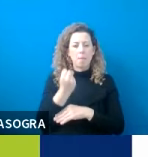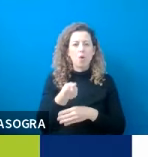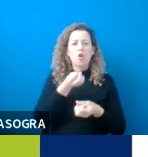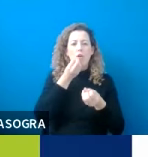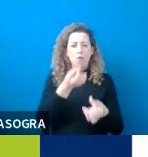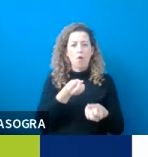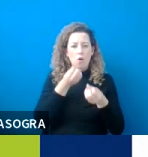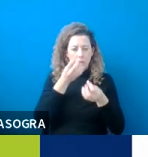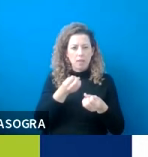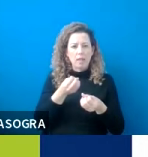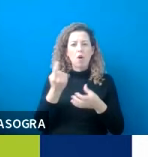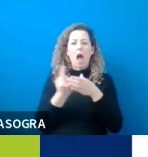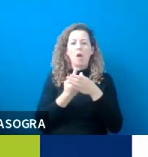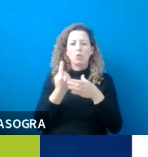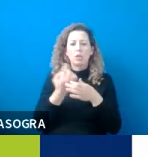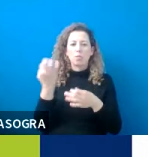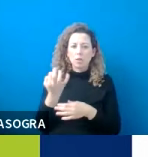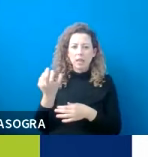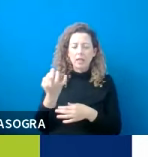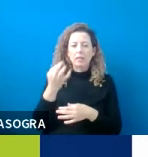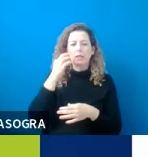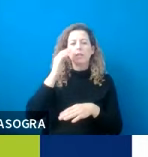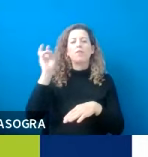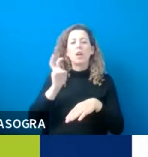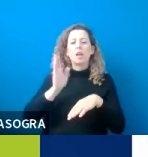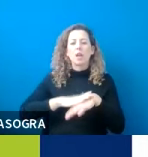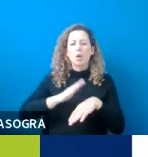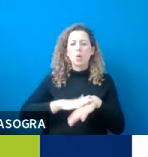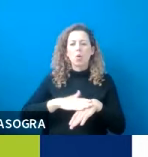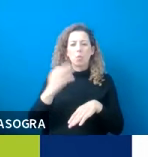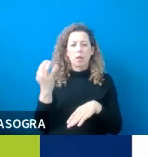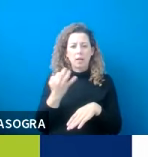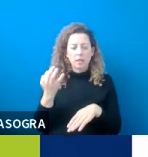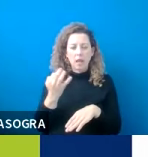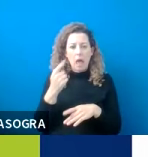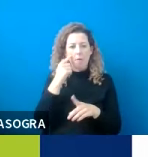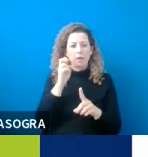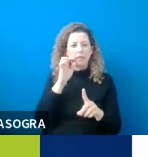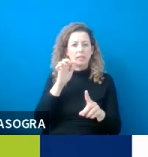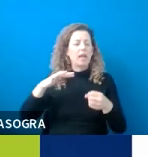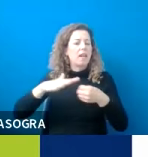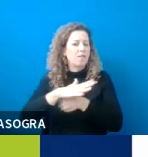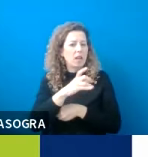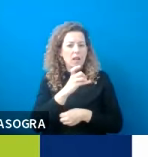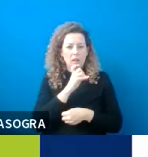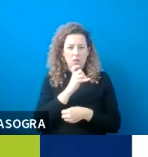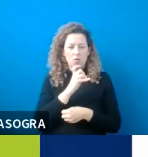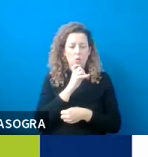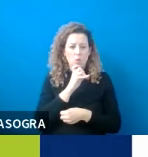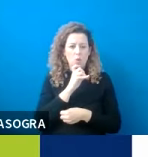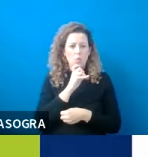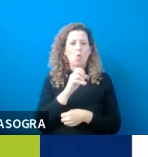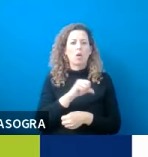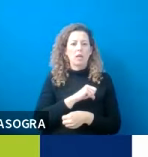saber qué es el autismo, saber por qué se produce, saber cómo se refleja sobre todo de manera